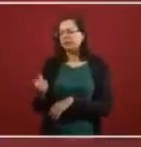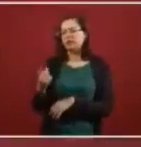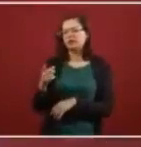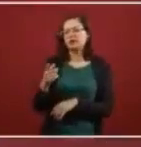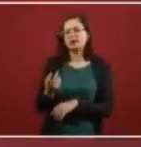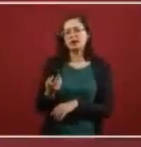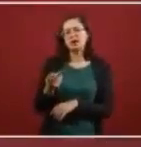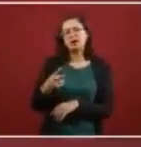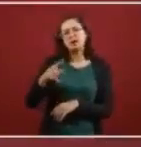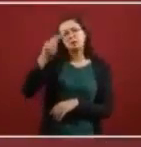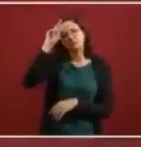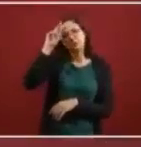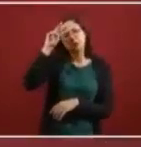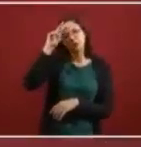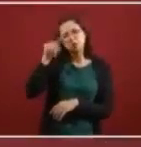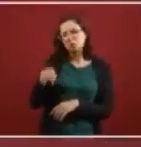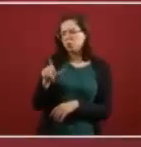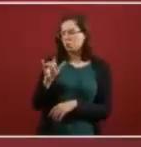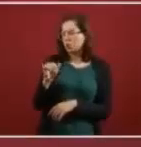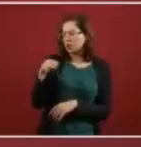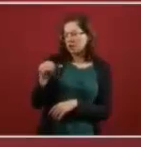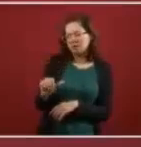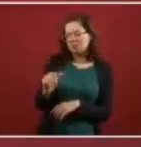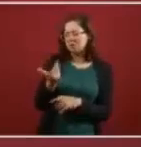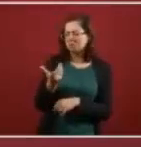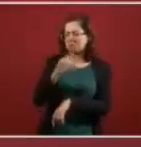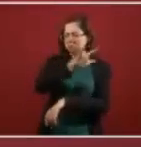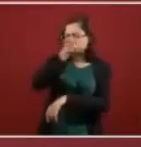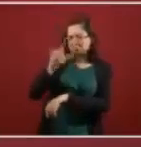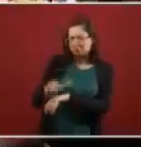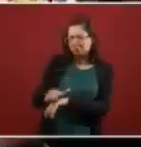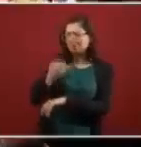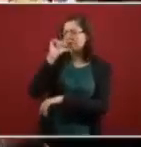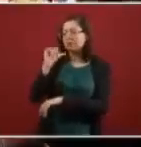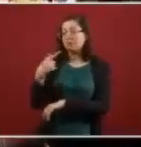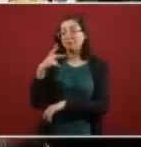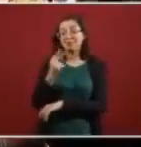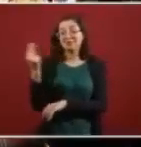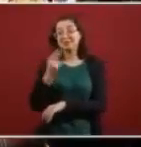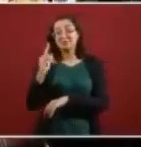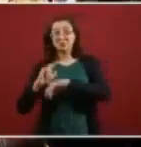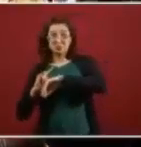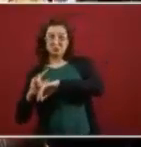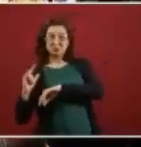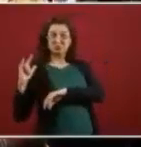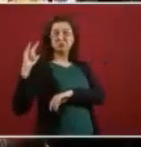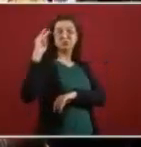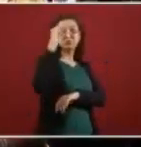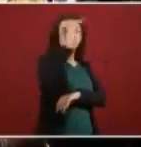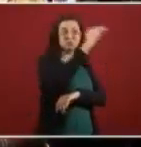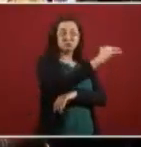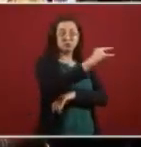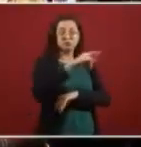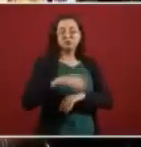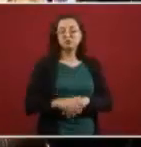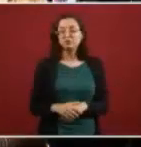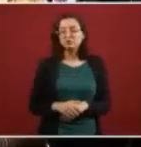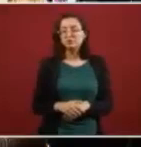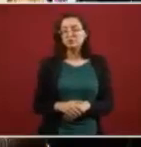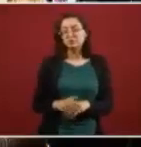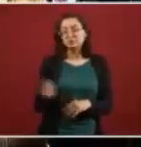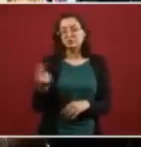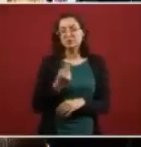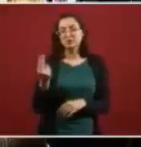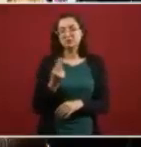bajar a recargar combustible pero déjenos cruzar su espacio aéreo de regreso y entonces hicieron las consultas correspondientes